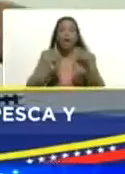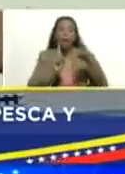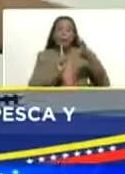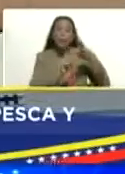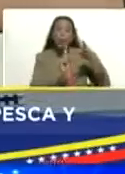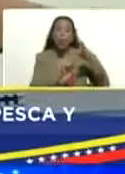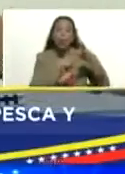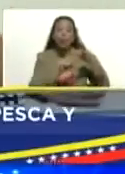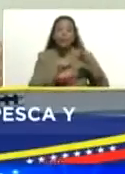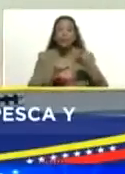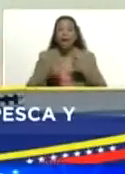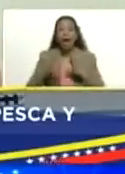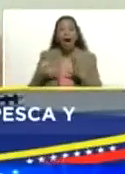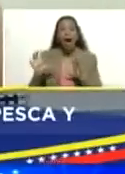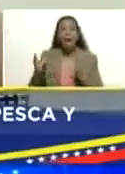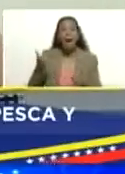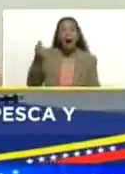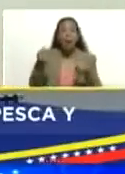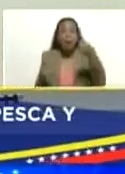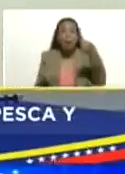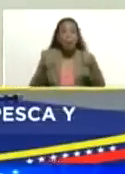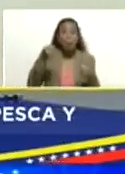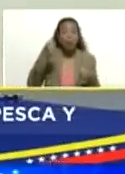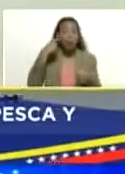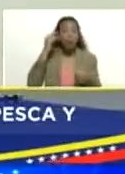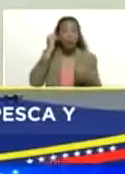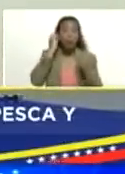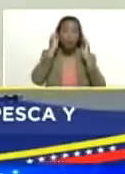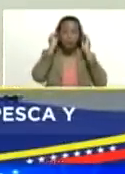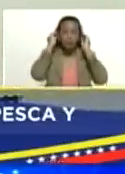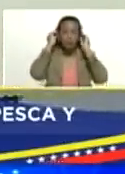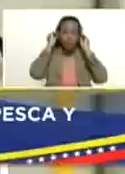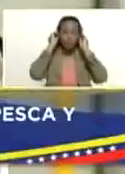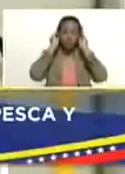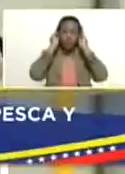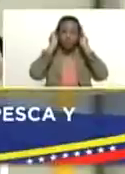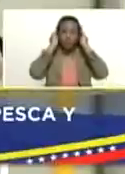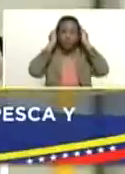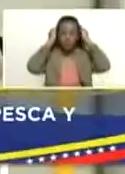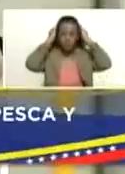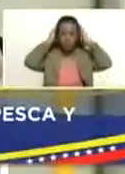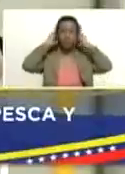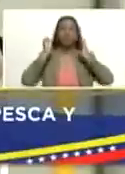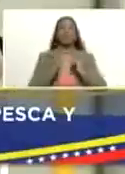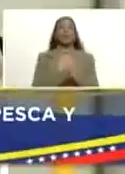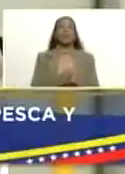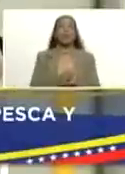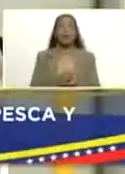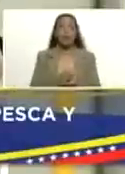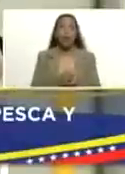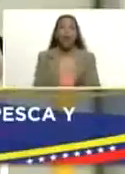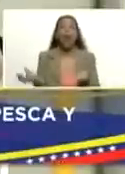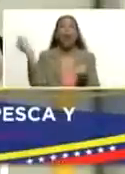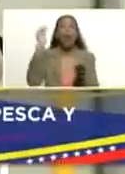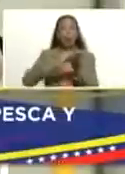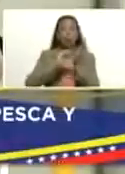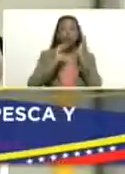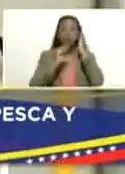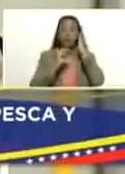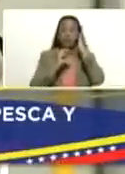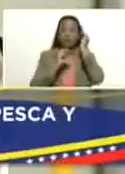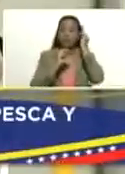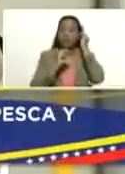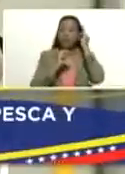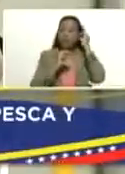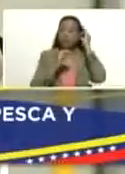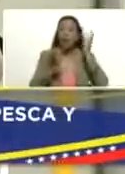estas caravanas que usted entregó precisamente, que usted es el padre de esa... La caravana de la sardina se reactiva. Así es. Vuelve con más fuerza la caravana